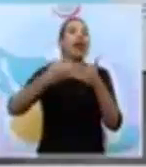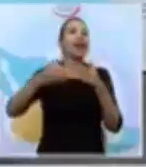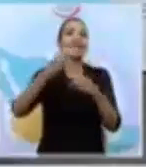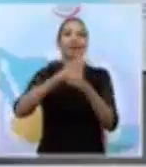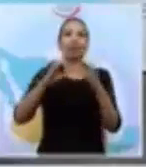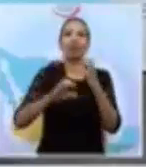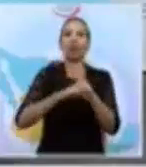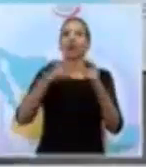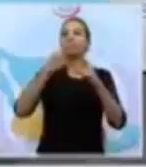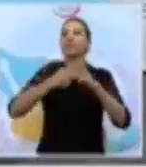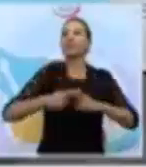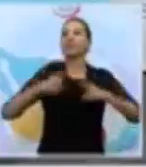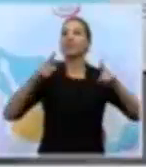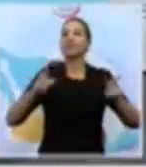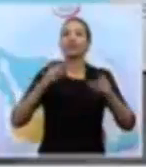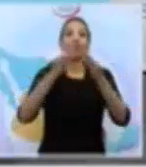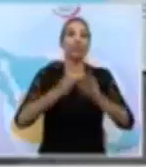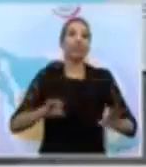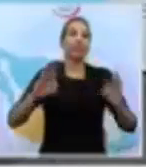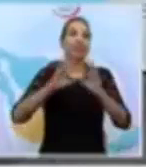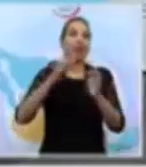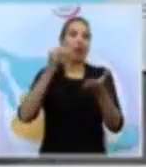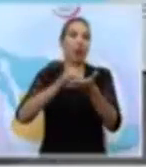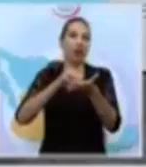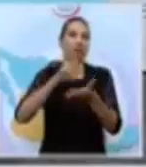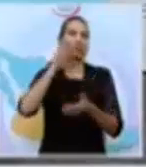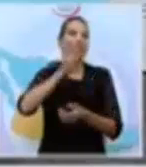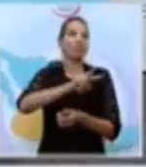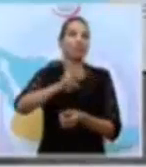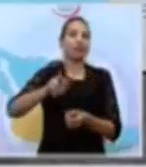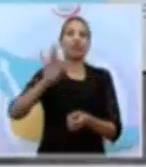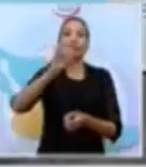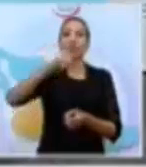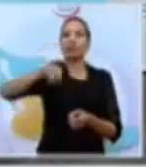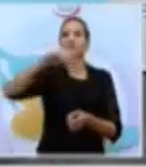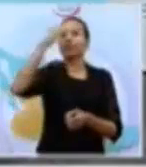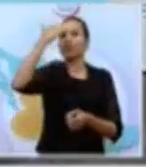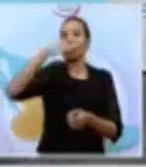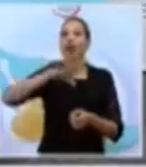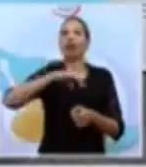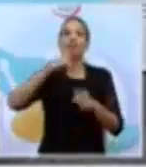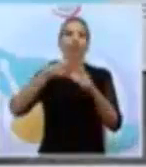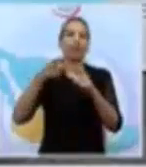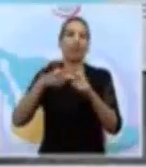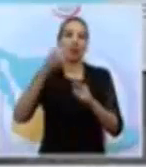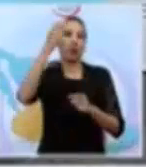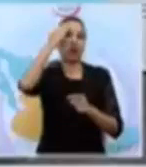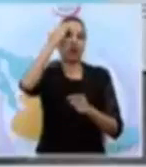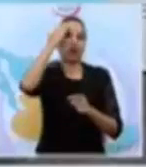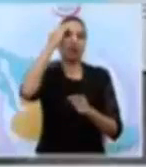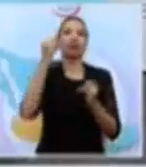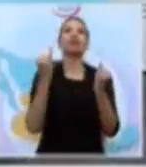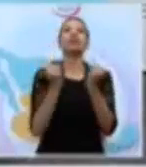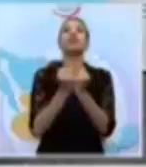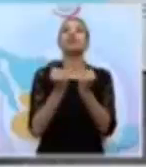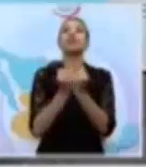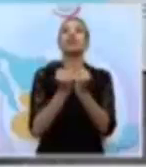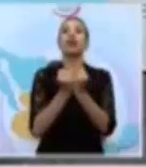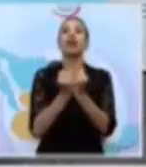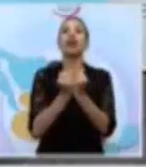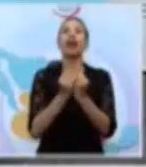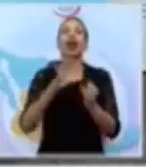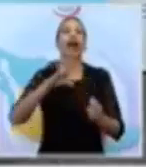estas diferencias tan importantes que observamos y que ustedes también tanto conocen. También